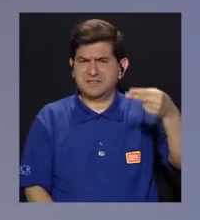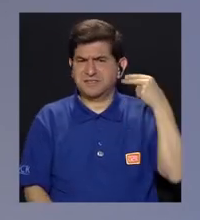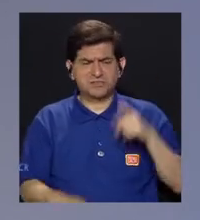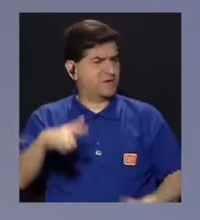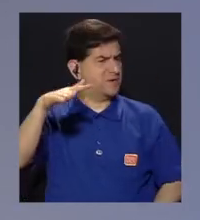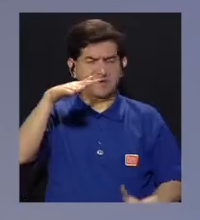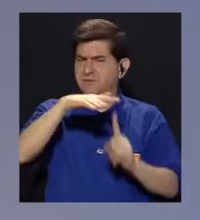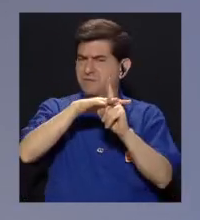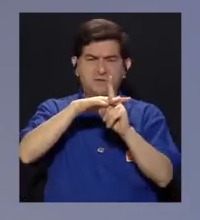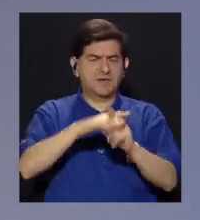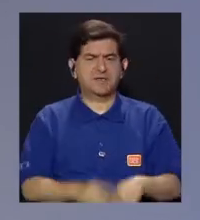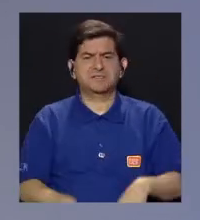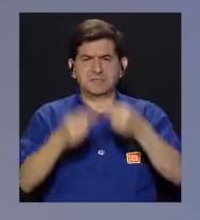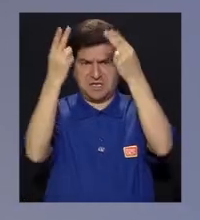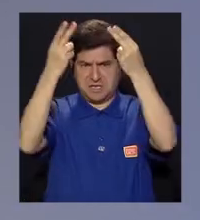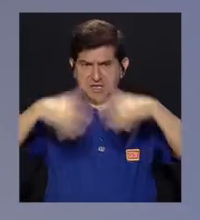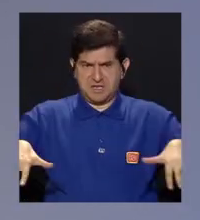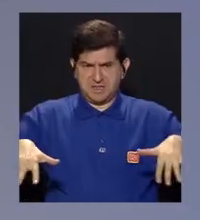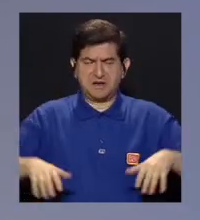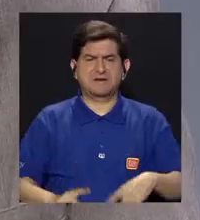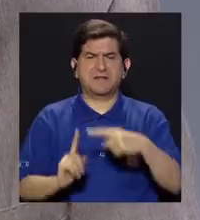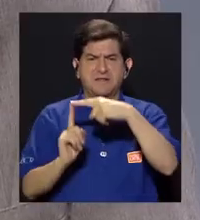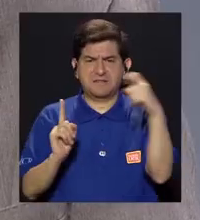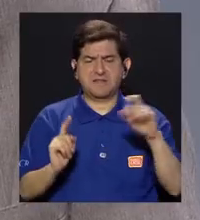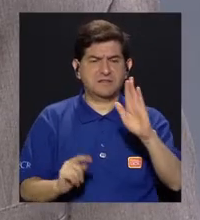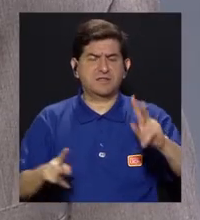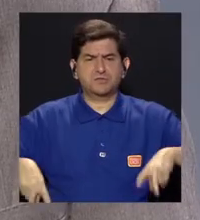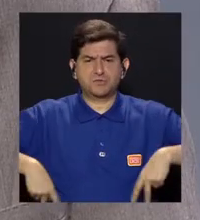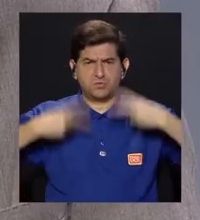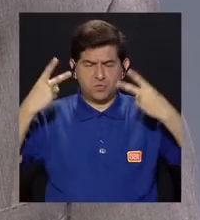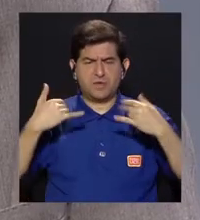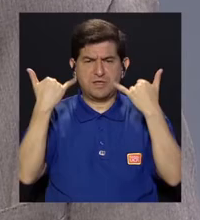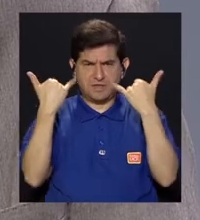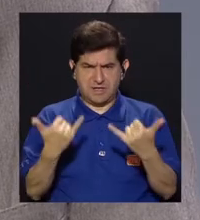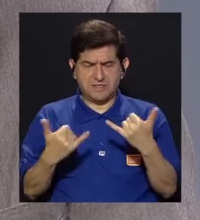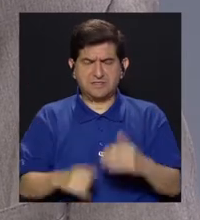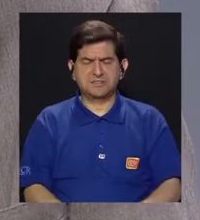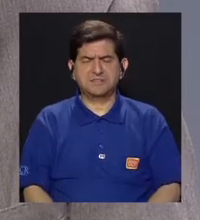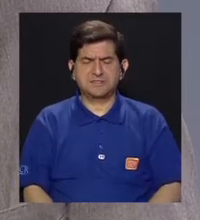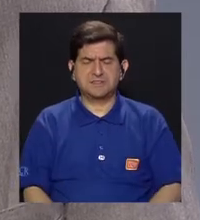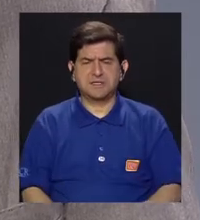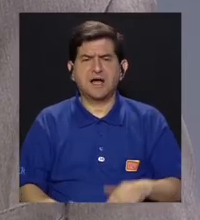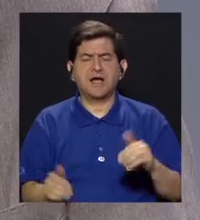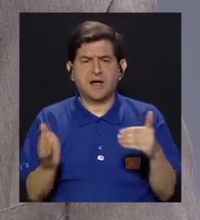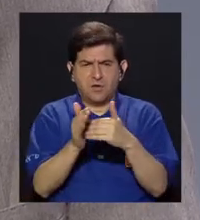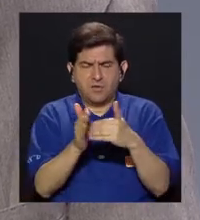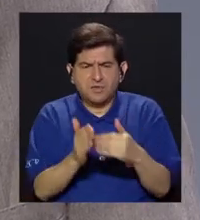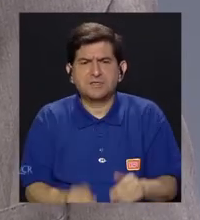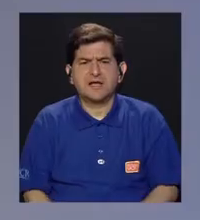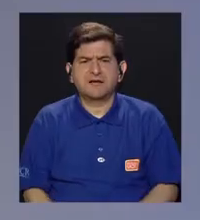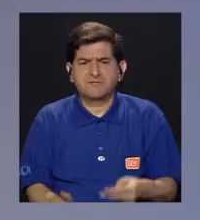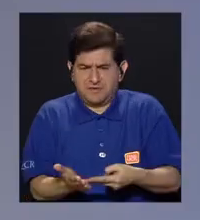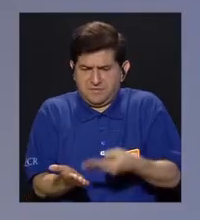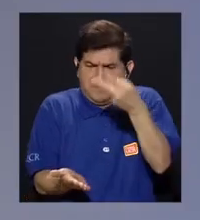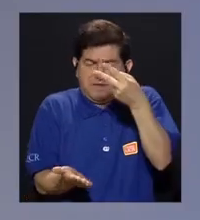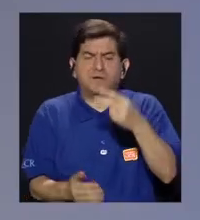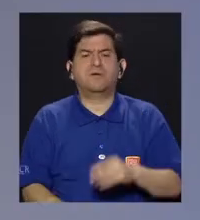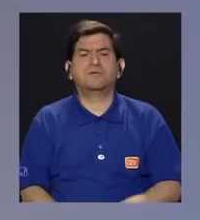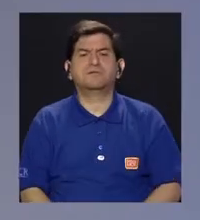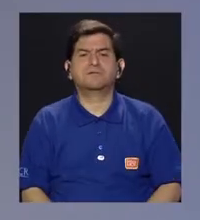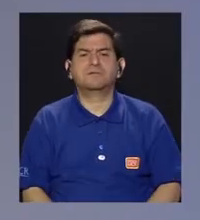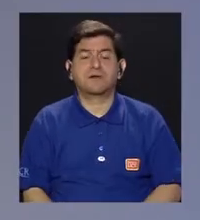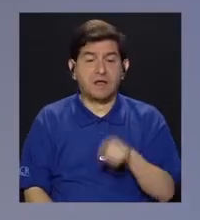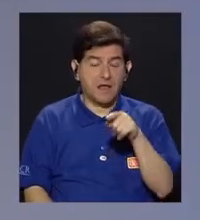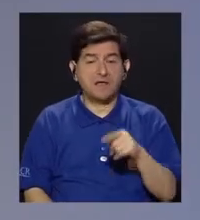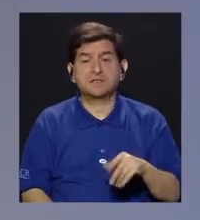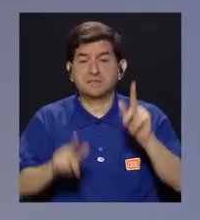debería aparecer en internet a partir de que su vida ha sido reivindicada en un momento determinado esto en un orden